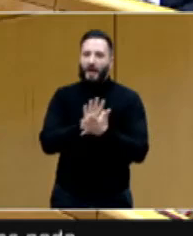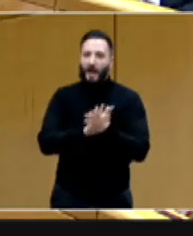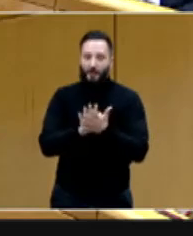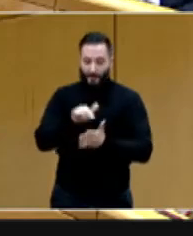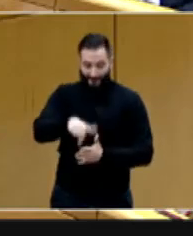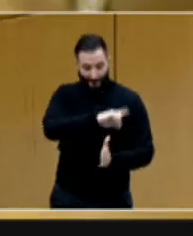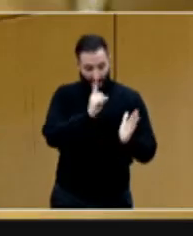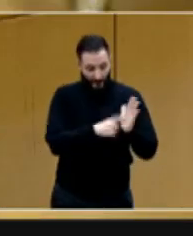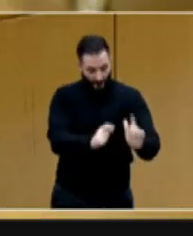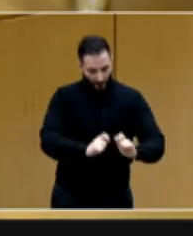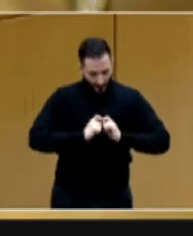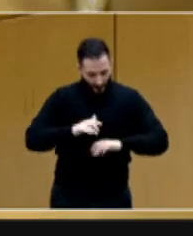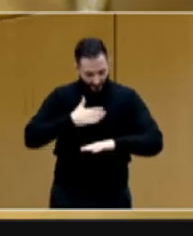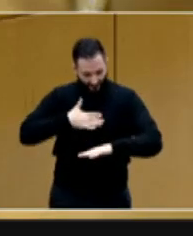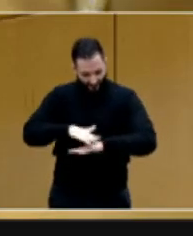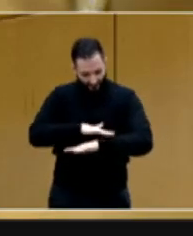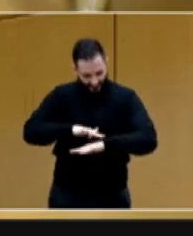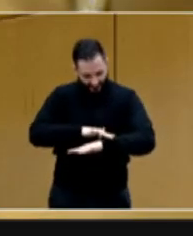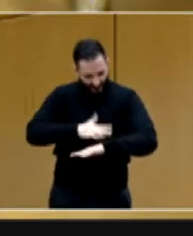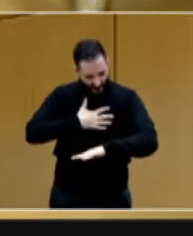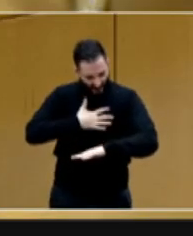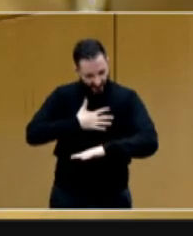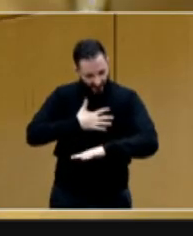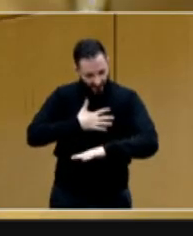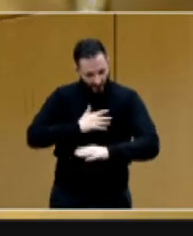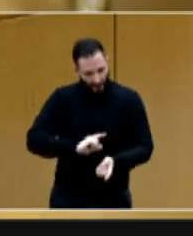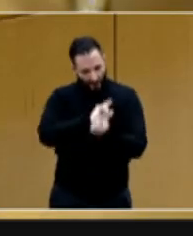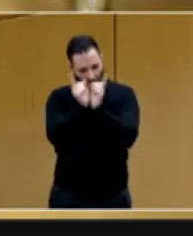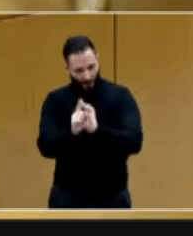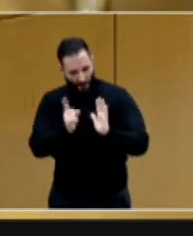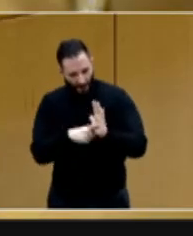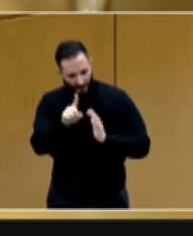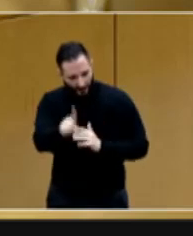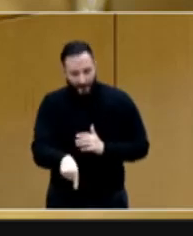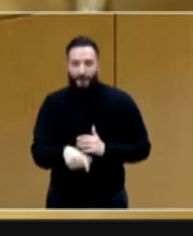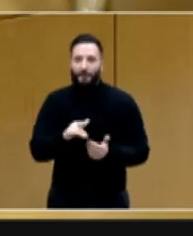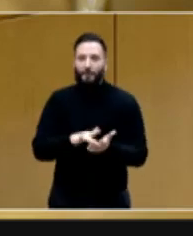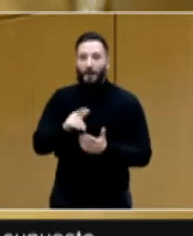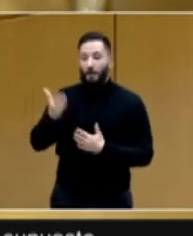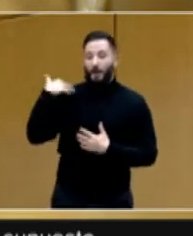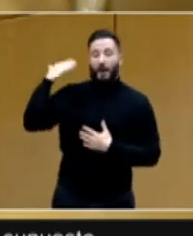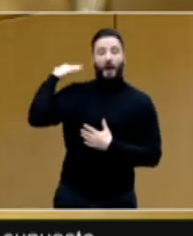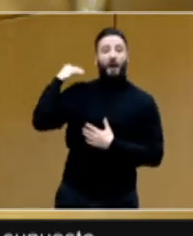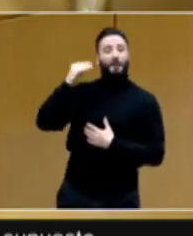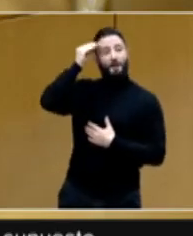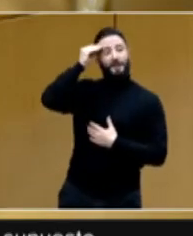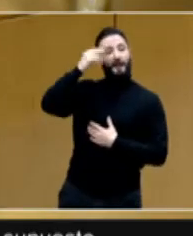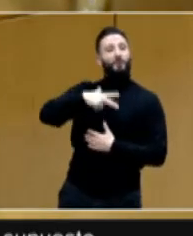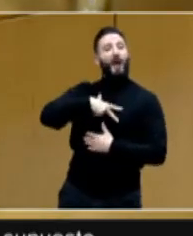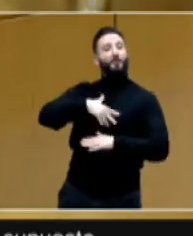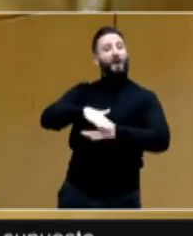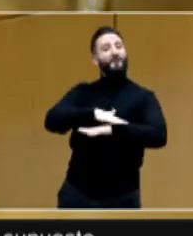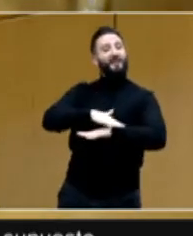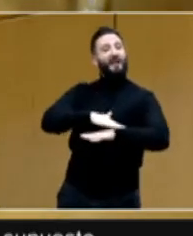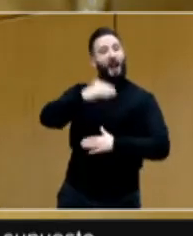esta ley también para la fiscalías para los fiscales no se ha cambiado el papel si nosotros antes defendíamos lo que considerábamos que